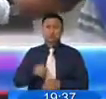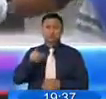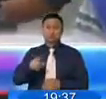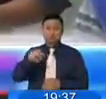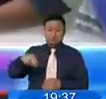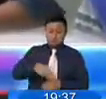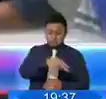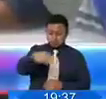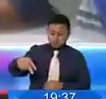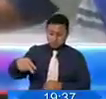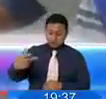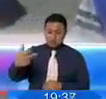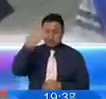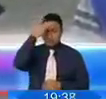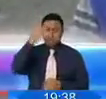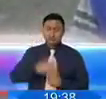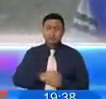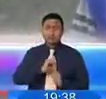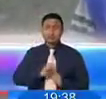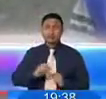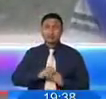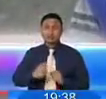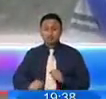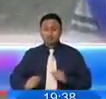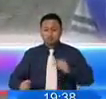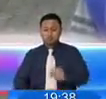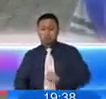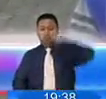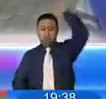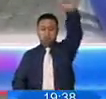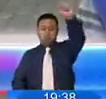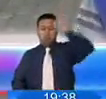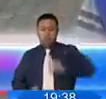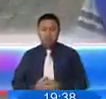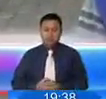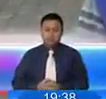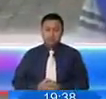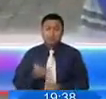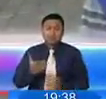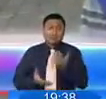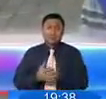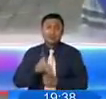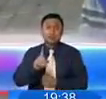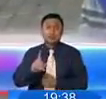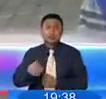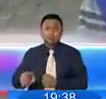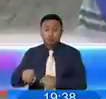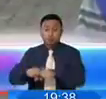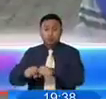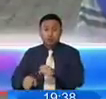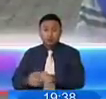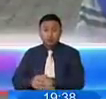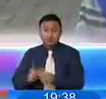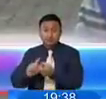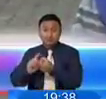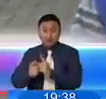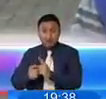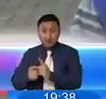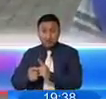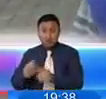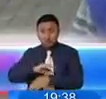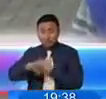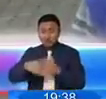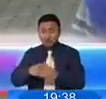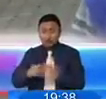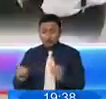del vehículo estaba fregado porque ya le alzan el capó y si es que por desgracia estuviese un foco quemado le cambian y le queman todos